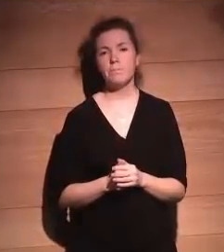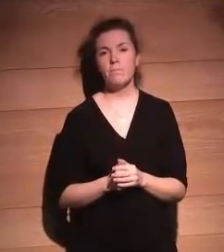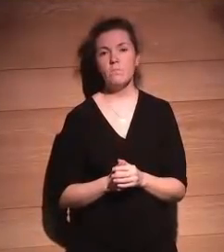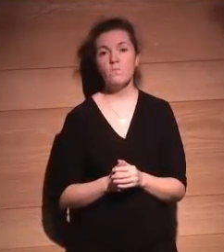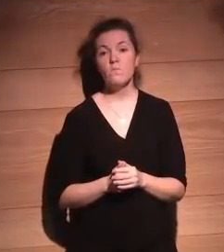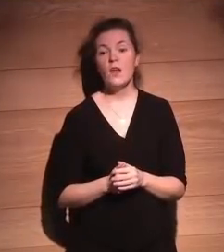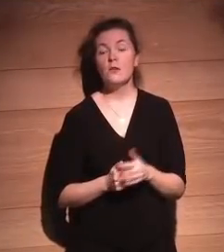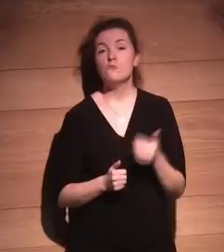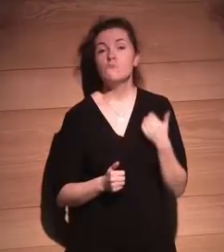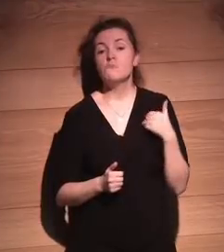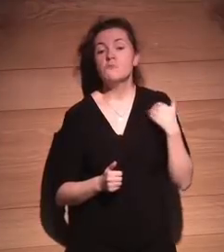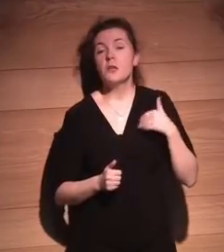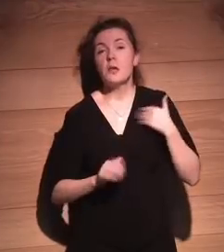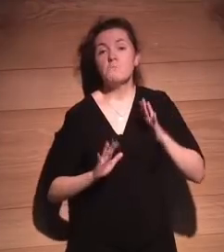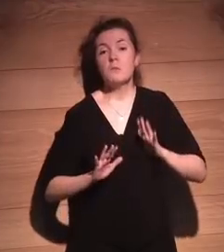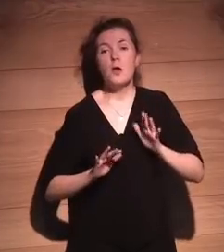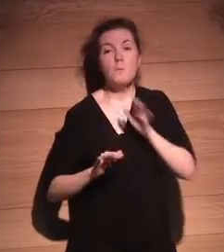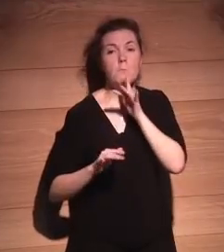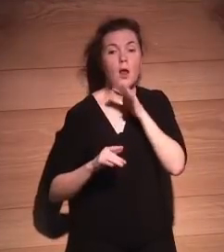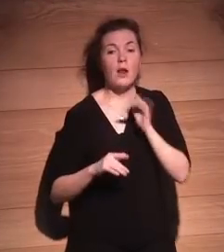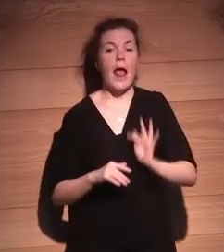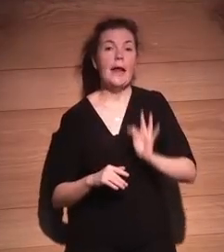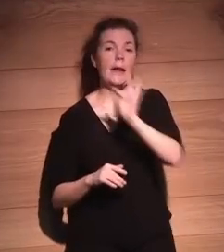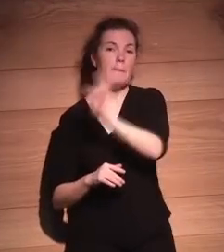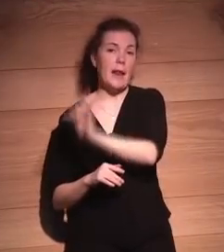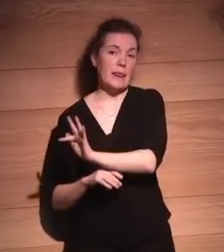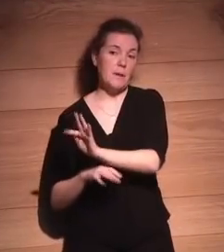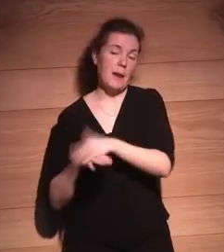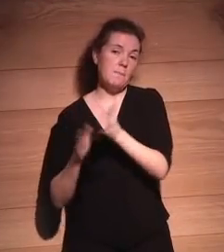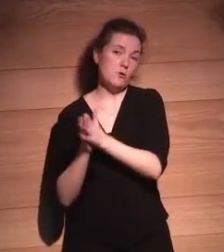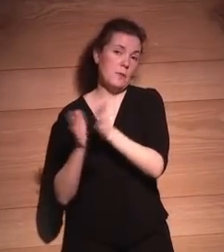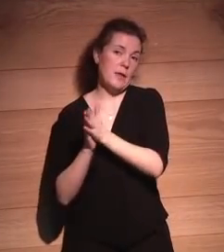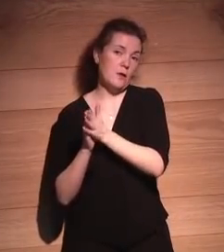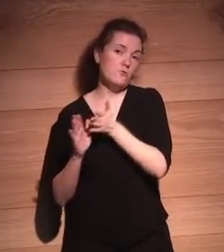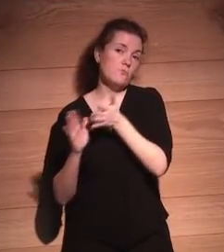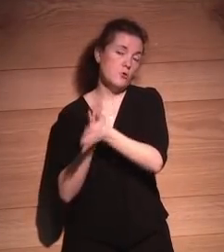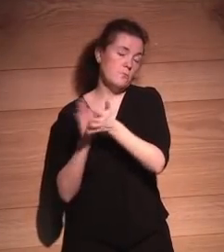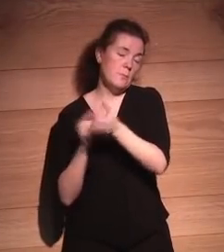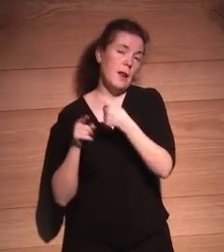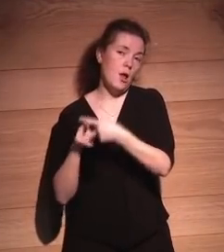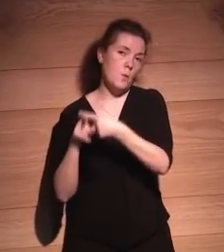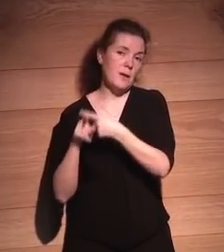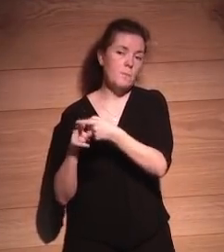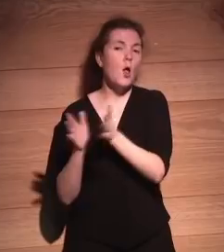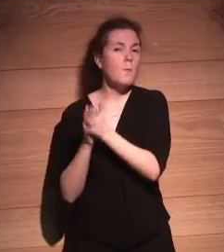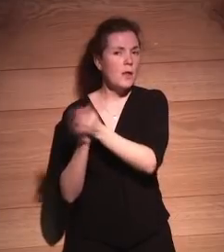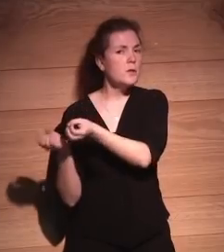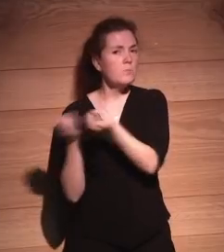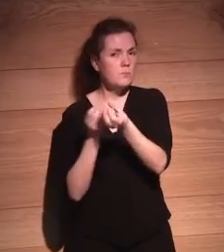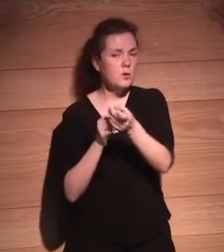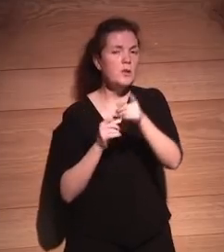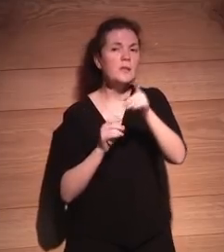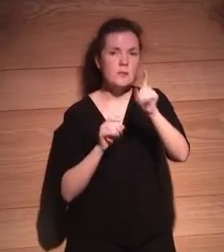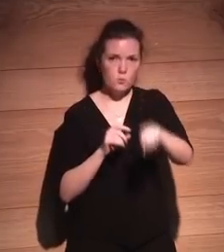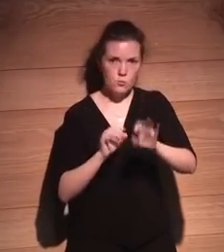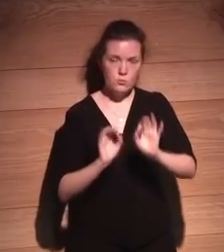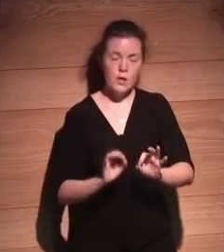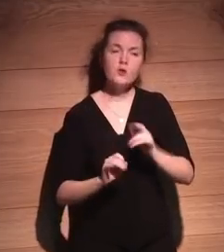Lo dejaría ahí también por repartir juego con el resto de mis compañeros que nos van a aportar mucho. Un último elemento